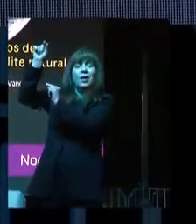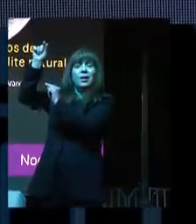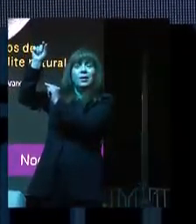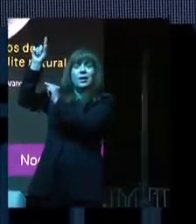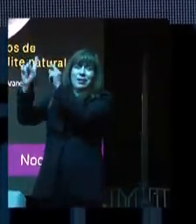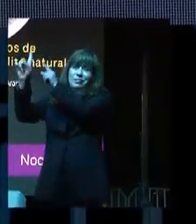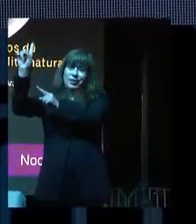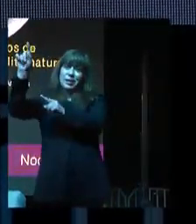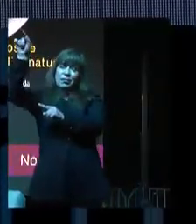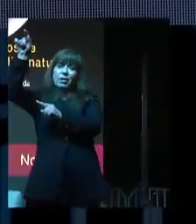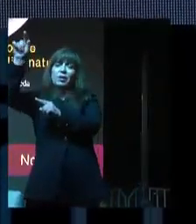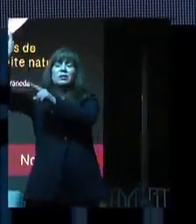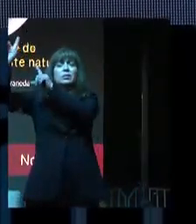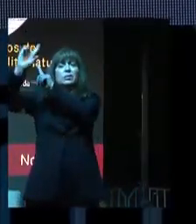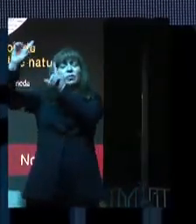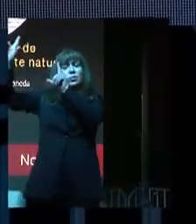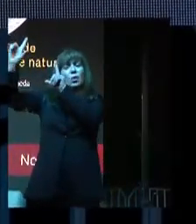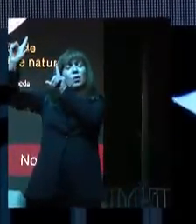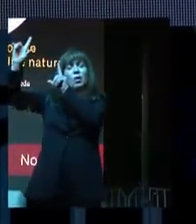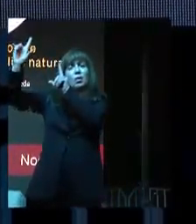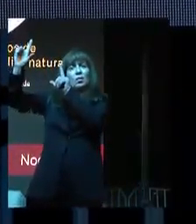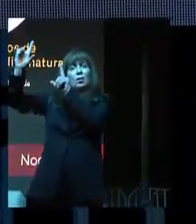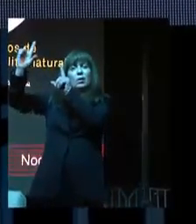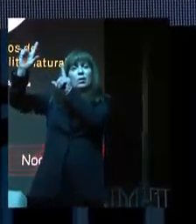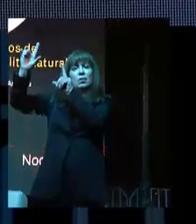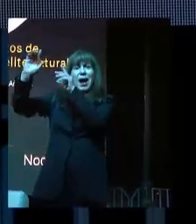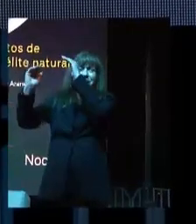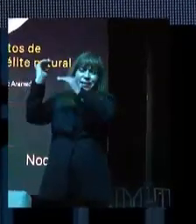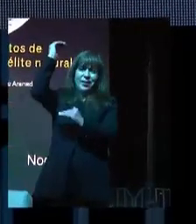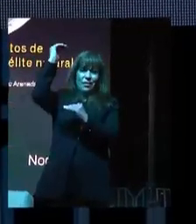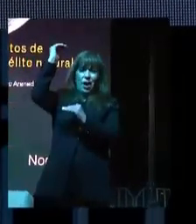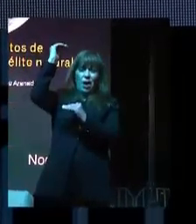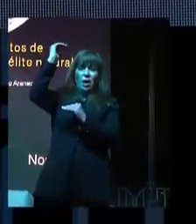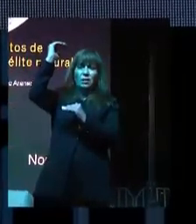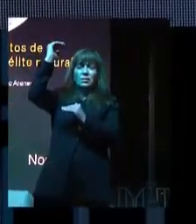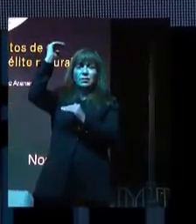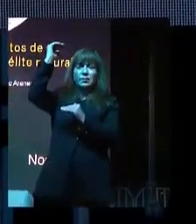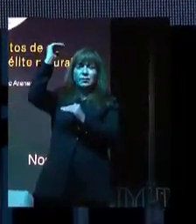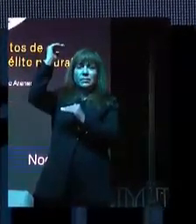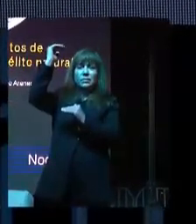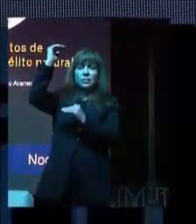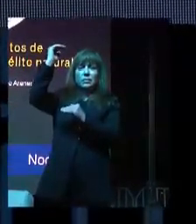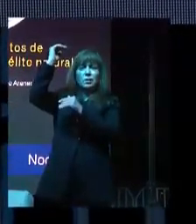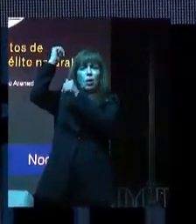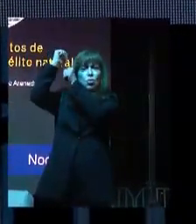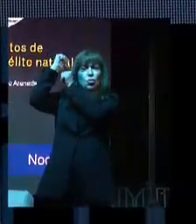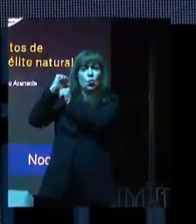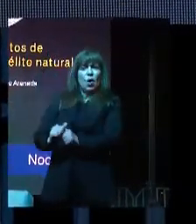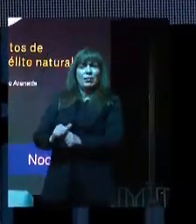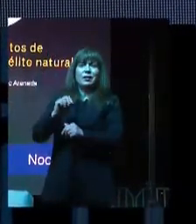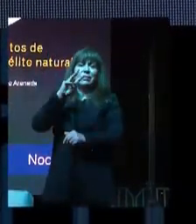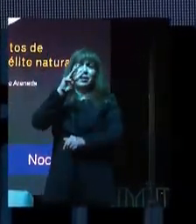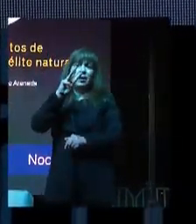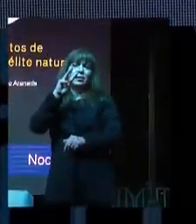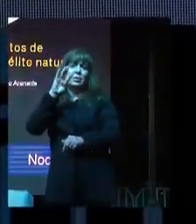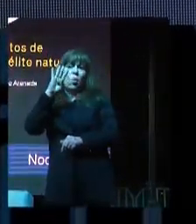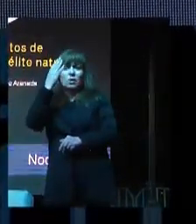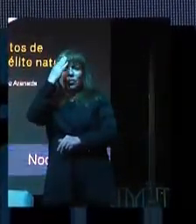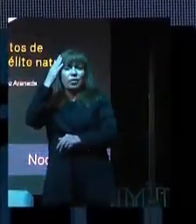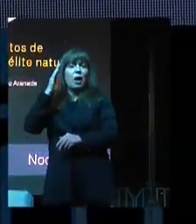Luna, el Sol está arriba en el cenit durante 3 o 4 días